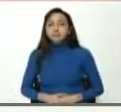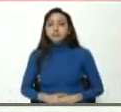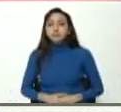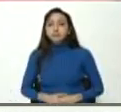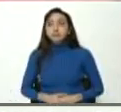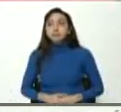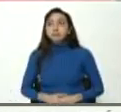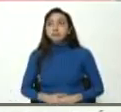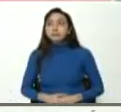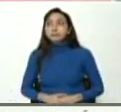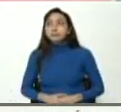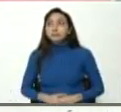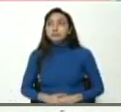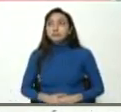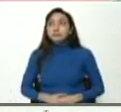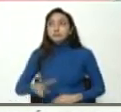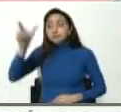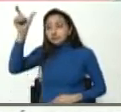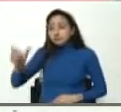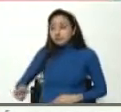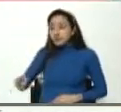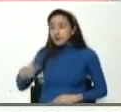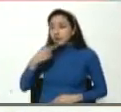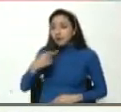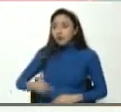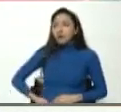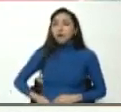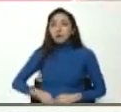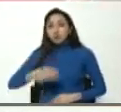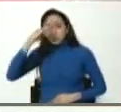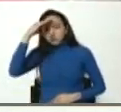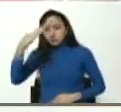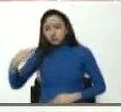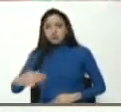señor comandante la parada demanda discreción por favor